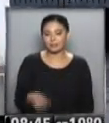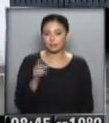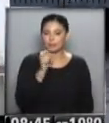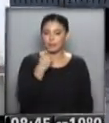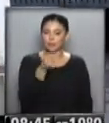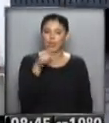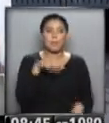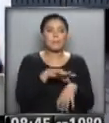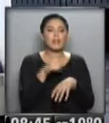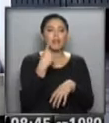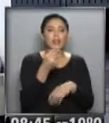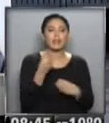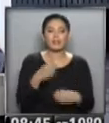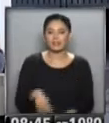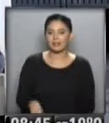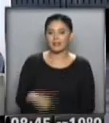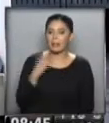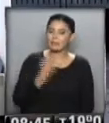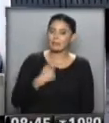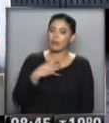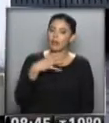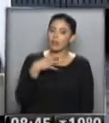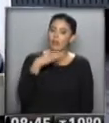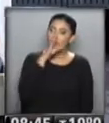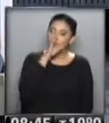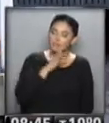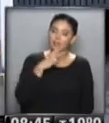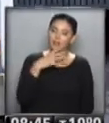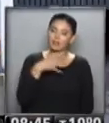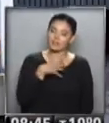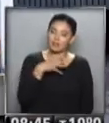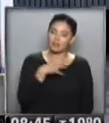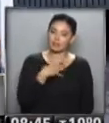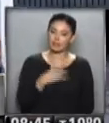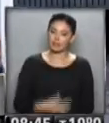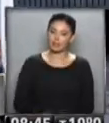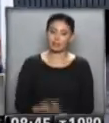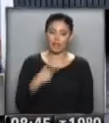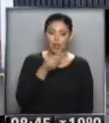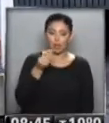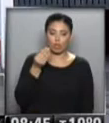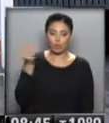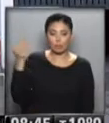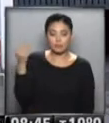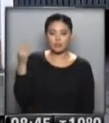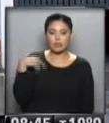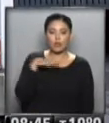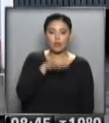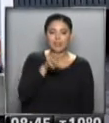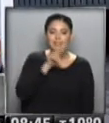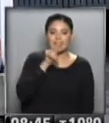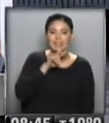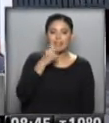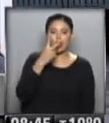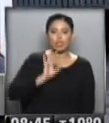que tenga fe esperanza paciencia el domingo trasplantaron a una nena que hace dos